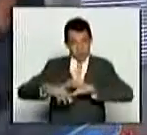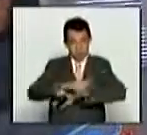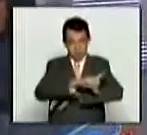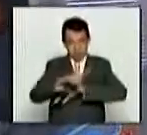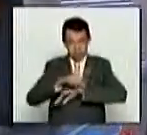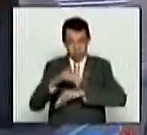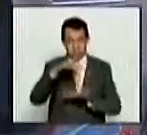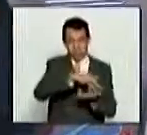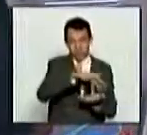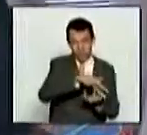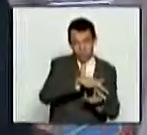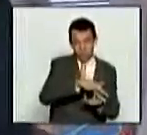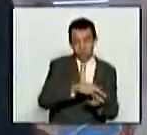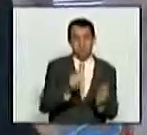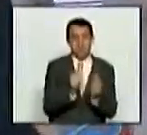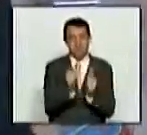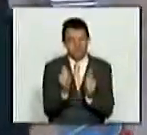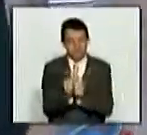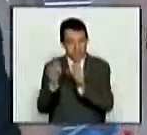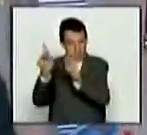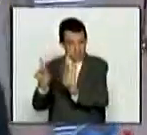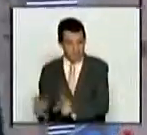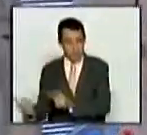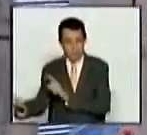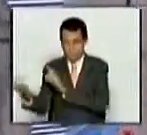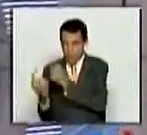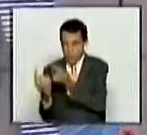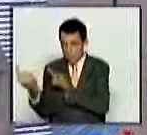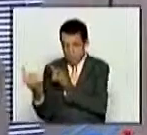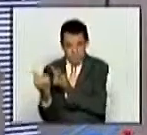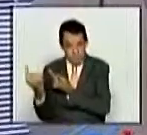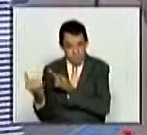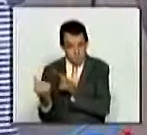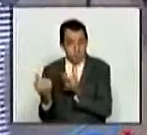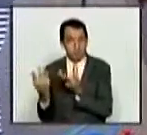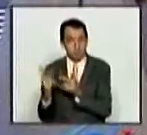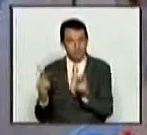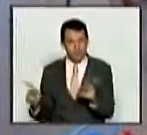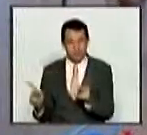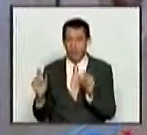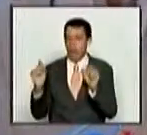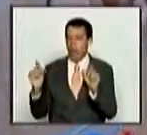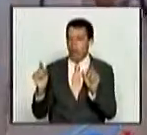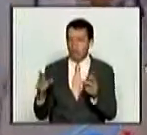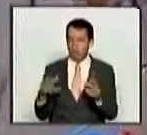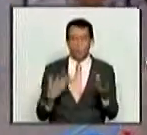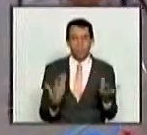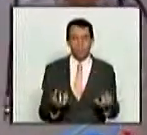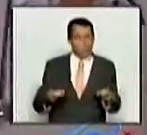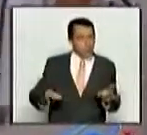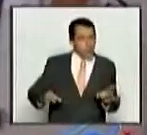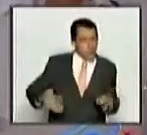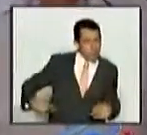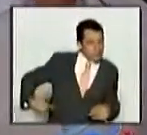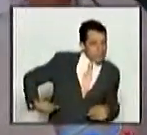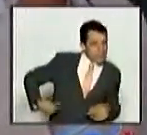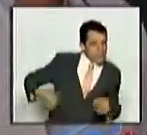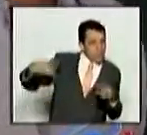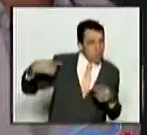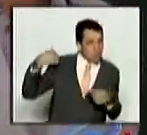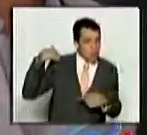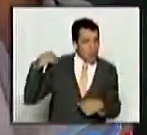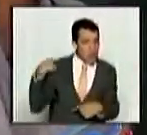de acompañar a bastantes pacientes que vienen consultando por bastante dolor lumbar. Hemos tenido pacientes